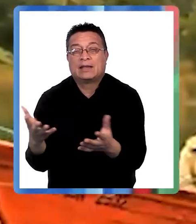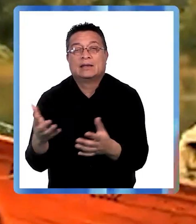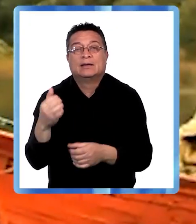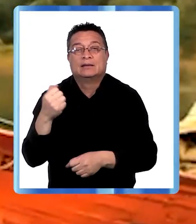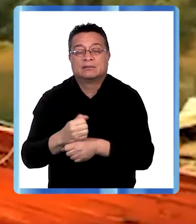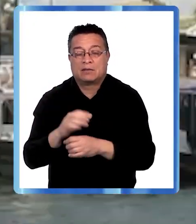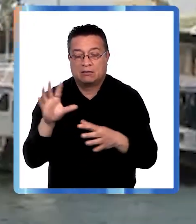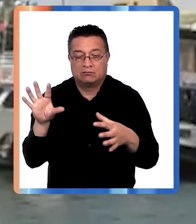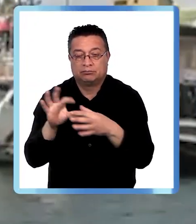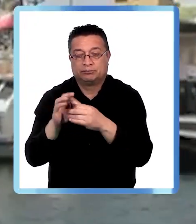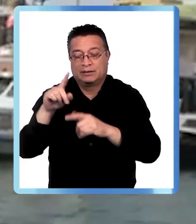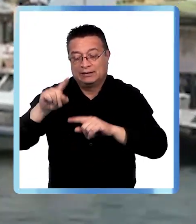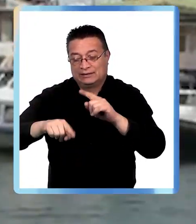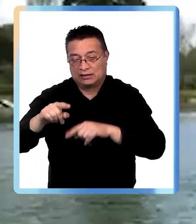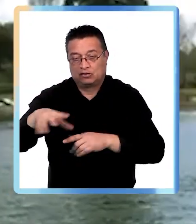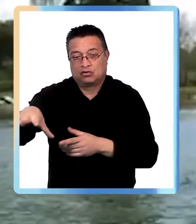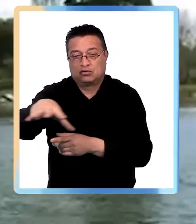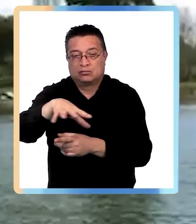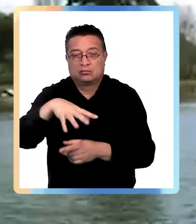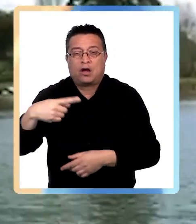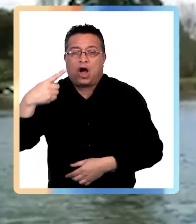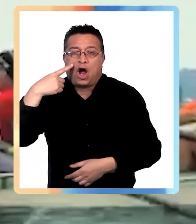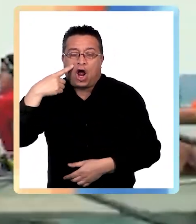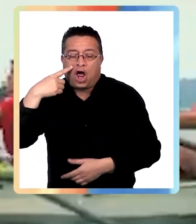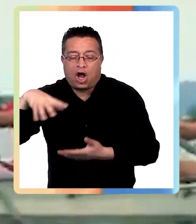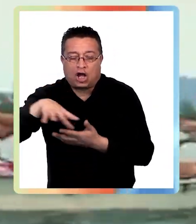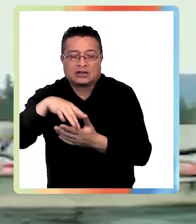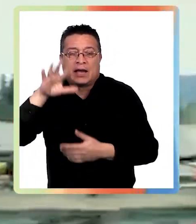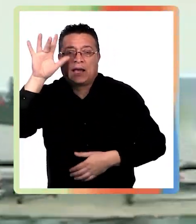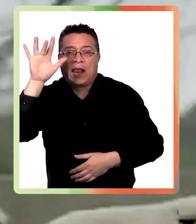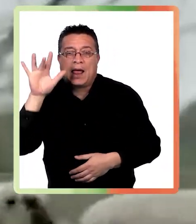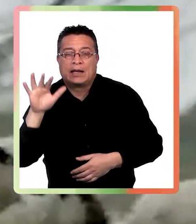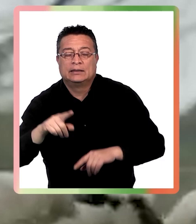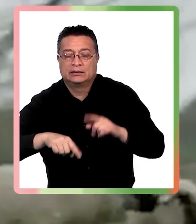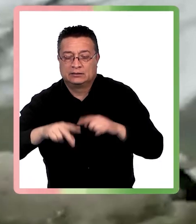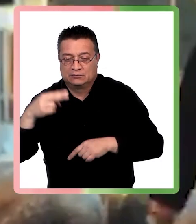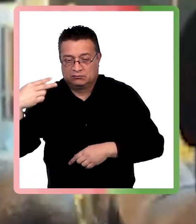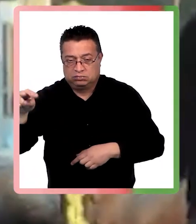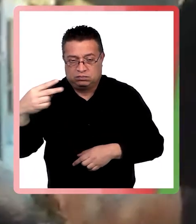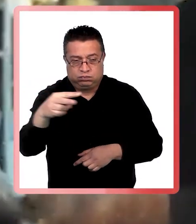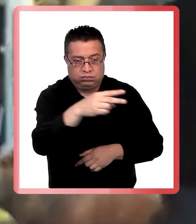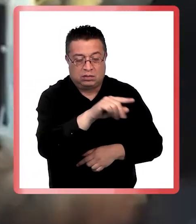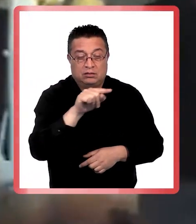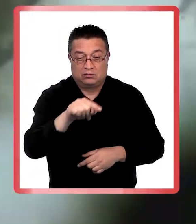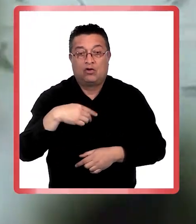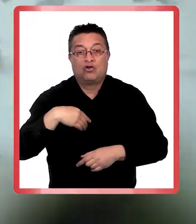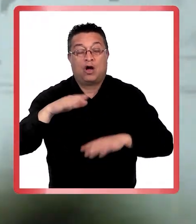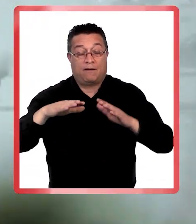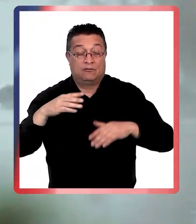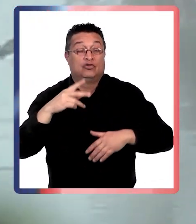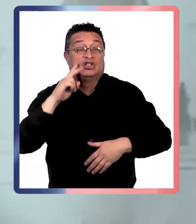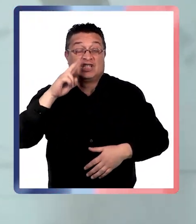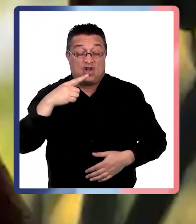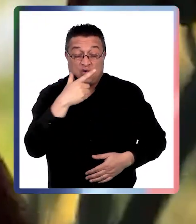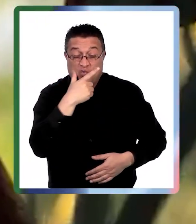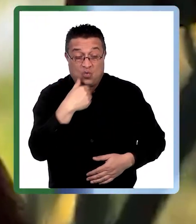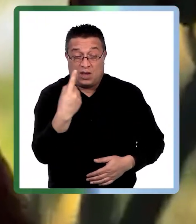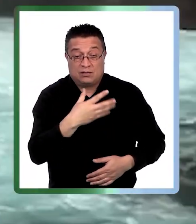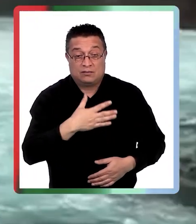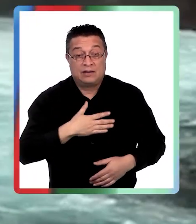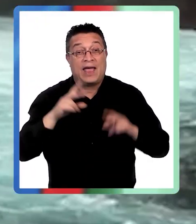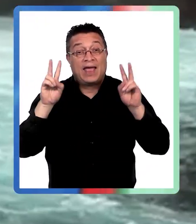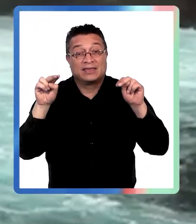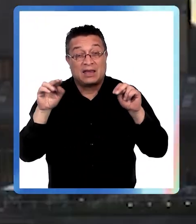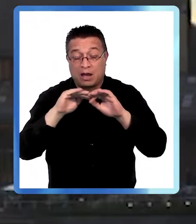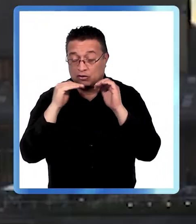que están más ligadas al territorio, que tienen que ver con las características del territorio. Aquí nosotros, por ejemplo, no tenemos dudas que los temas